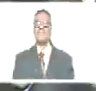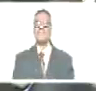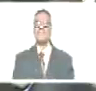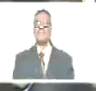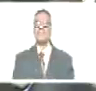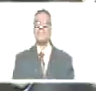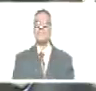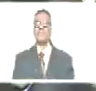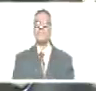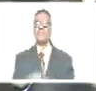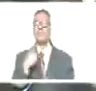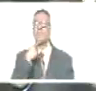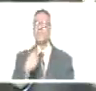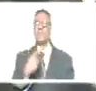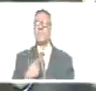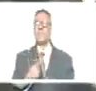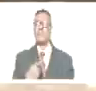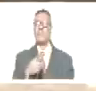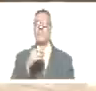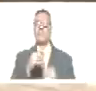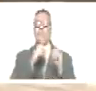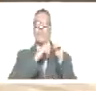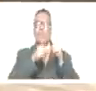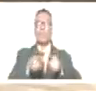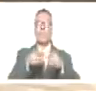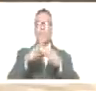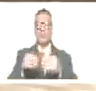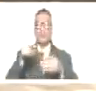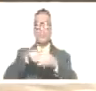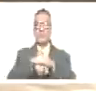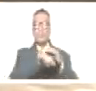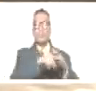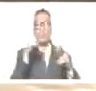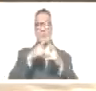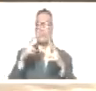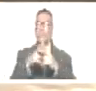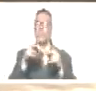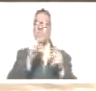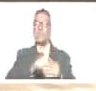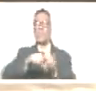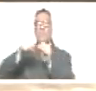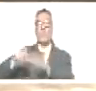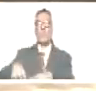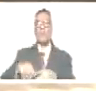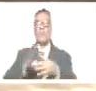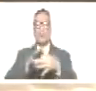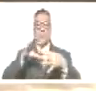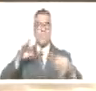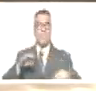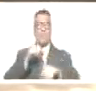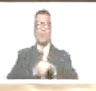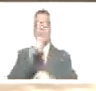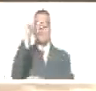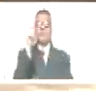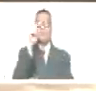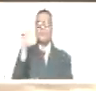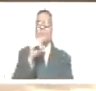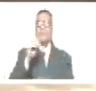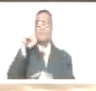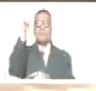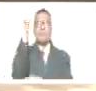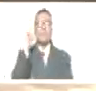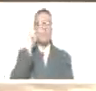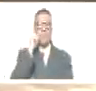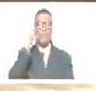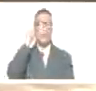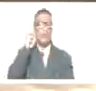dice, calificar a sus integrantes y conocer de su renuncia. La separación temporal de un diputado o diputada solo podrá